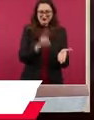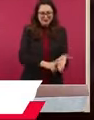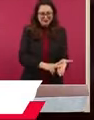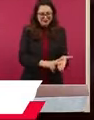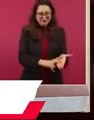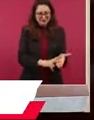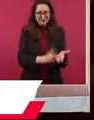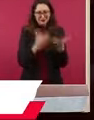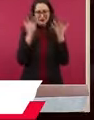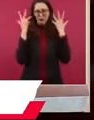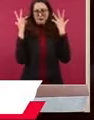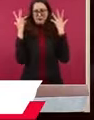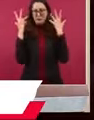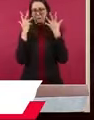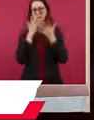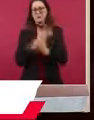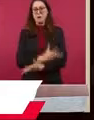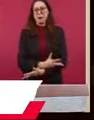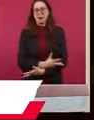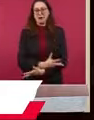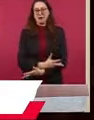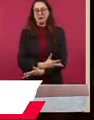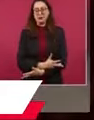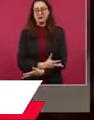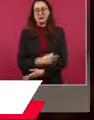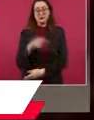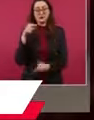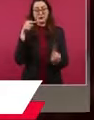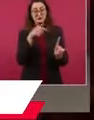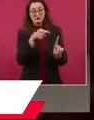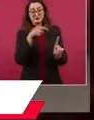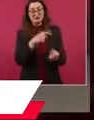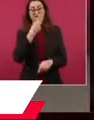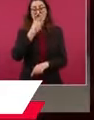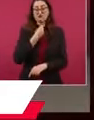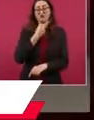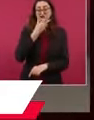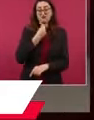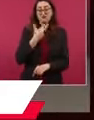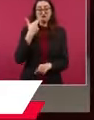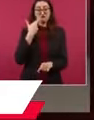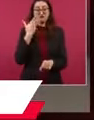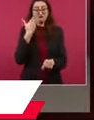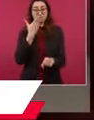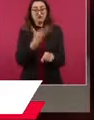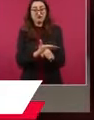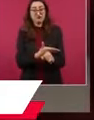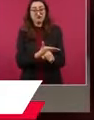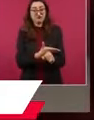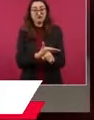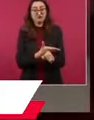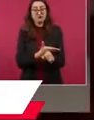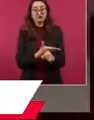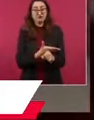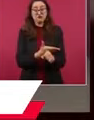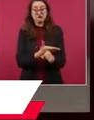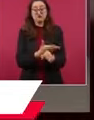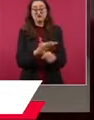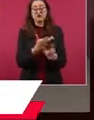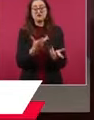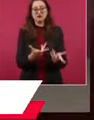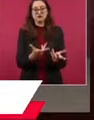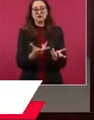pues vemos que el encono allá pues es muy muy intenso, pero México ha dicho que está dispuesto a favorecer el diálogo, a favorecer